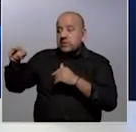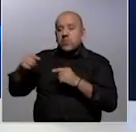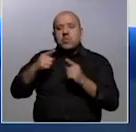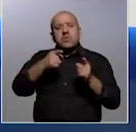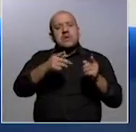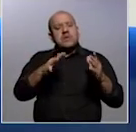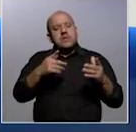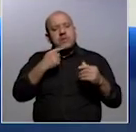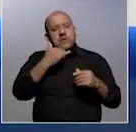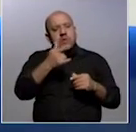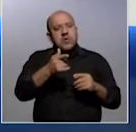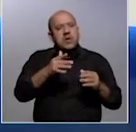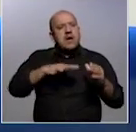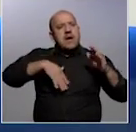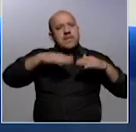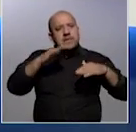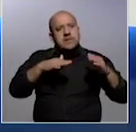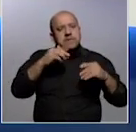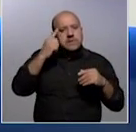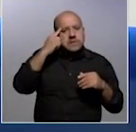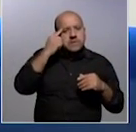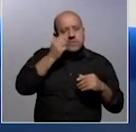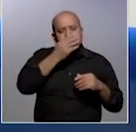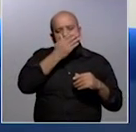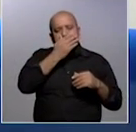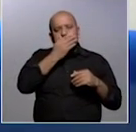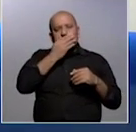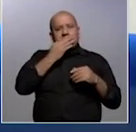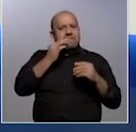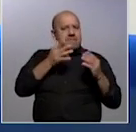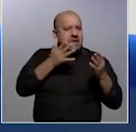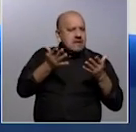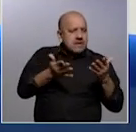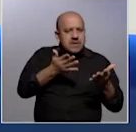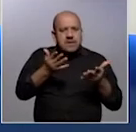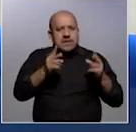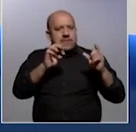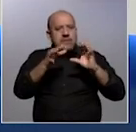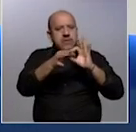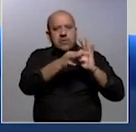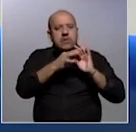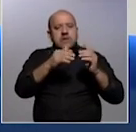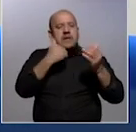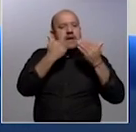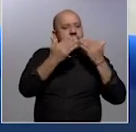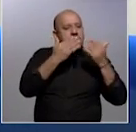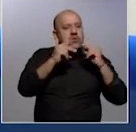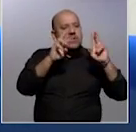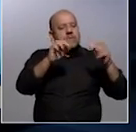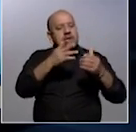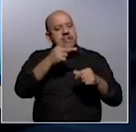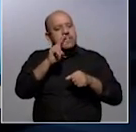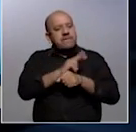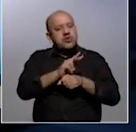recomendaciones a veces da la sensación título los son vinculantes no están hablando de como defensoría